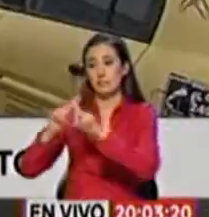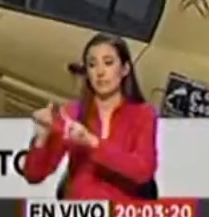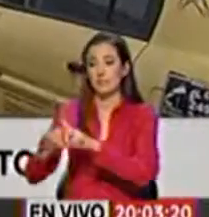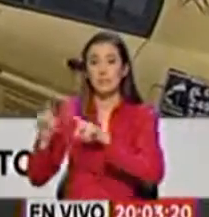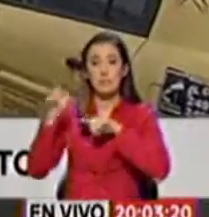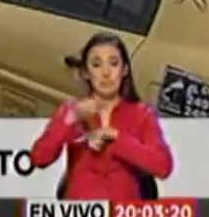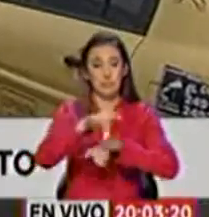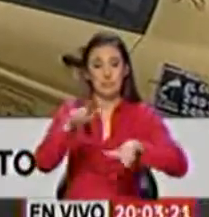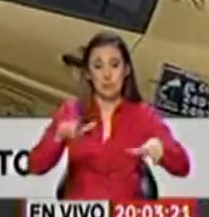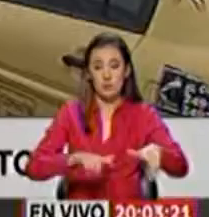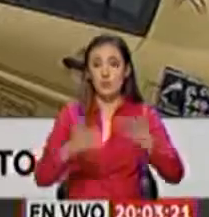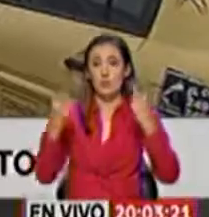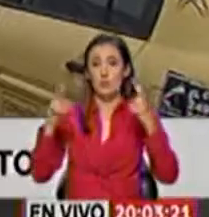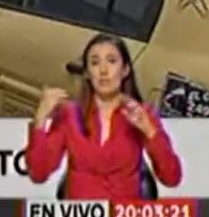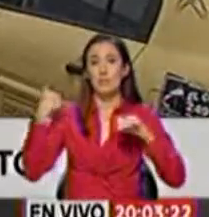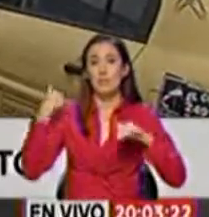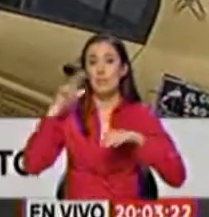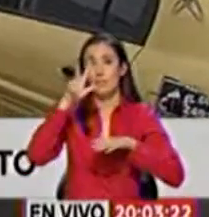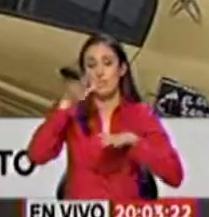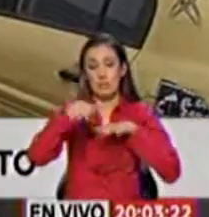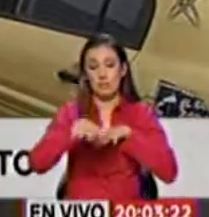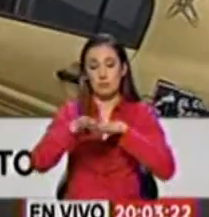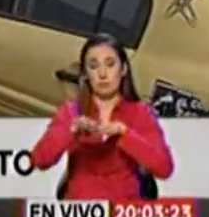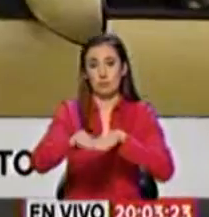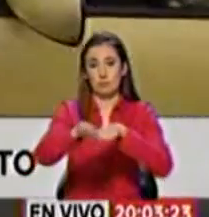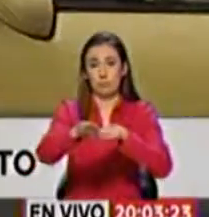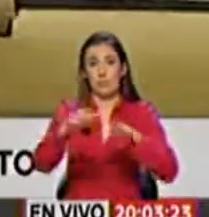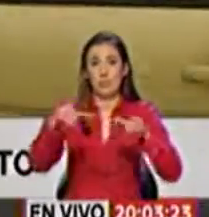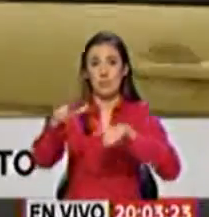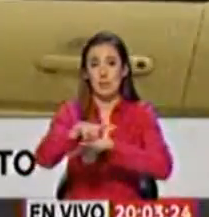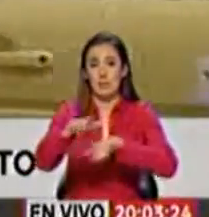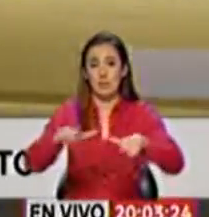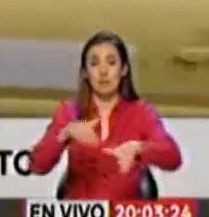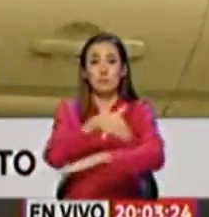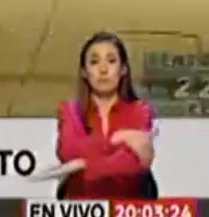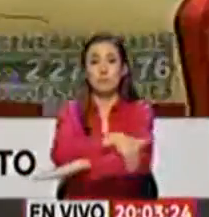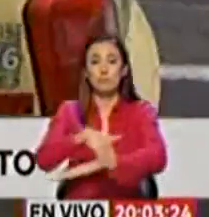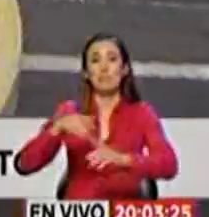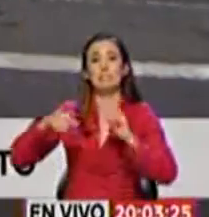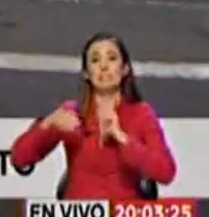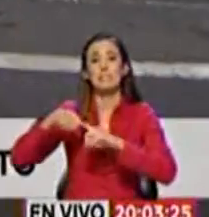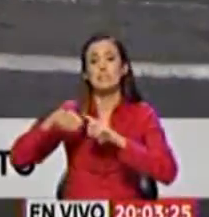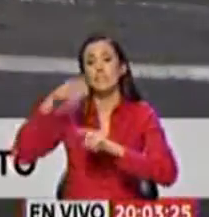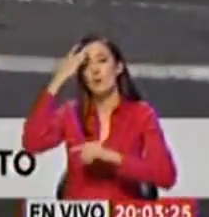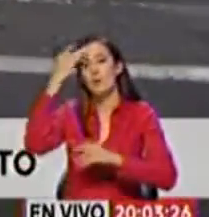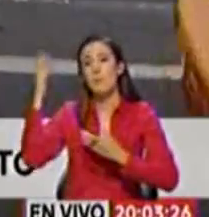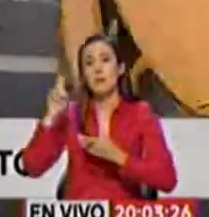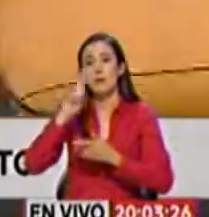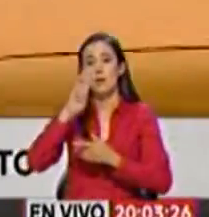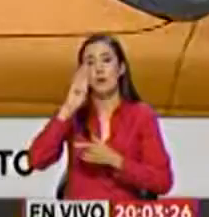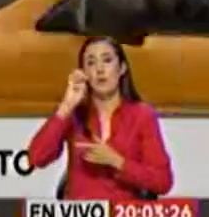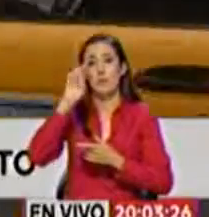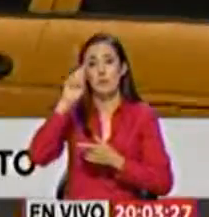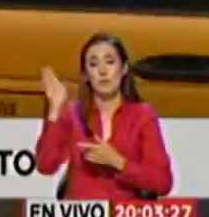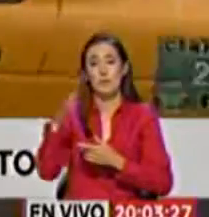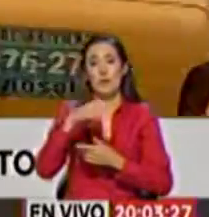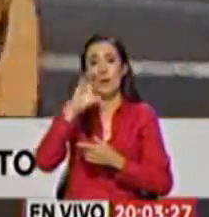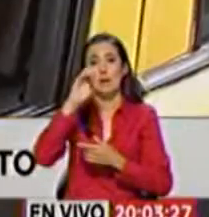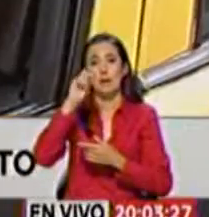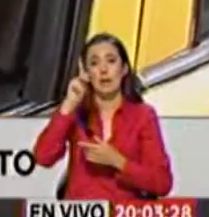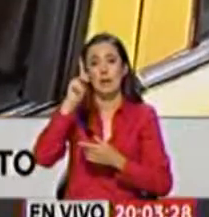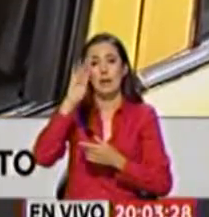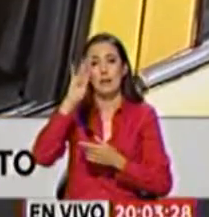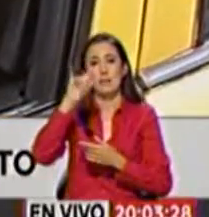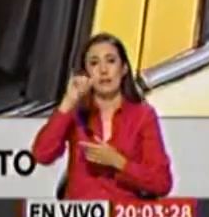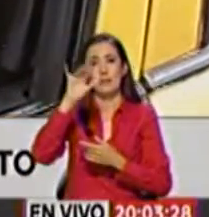capital y realizaron 3 caravanas que recorrieron las calles de Quito en rechazo a la actividad del taxismo informal y el uso de aplicaciones como Uber y Cabify.